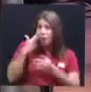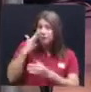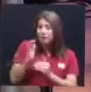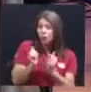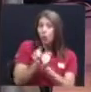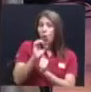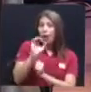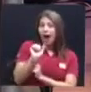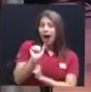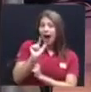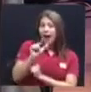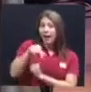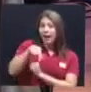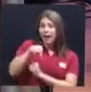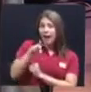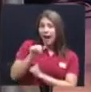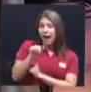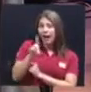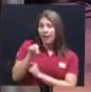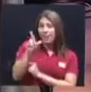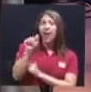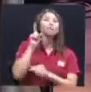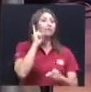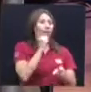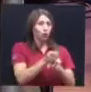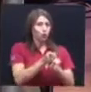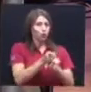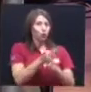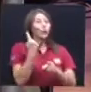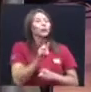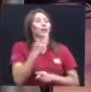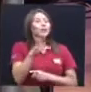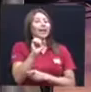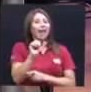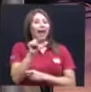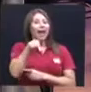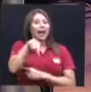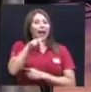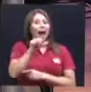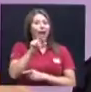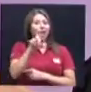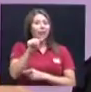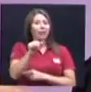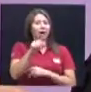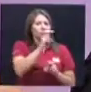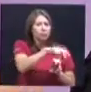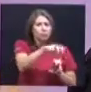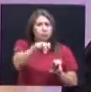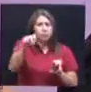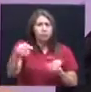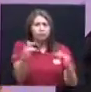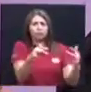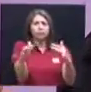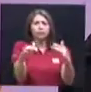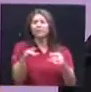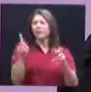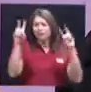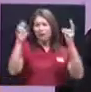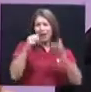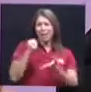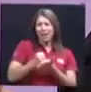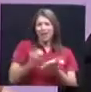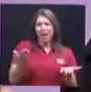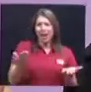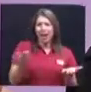es correcto Solo que alcaeda ha andado haciendo loco por todo lado se una marca